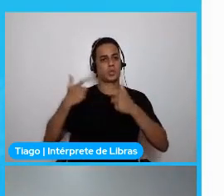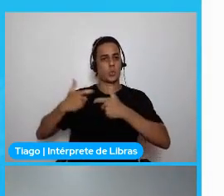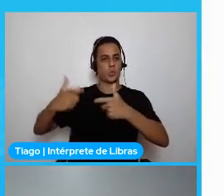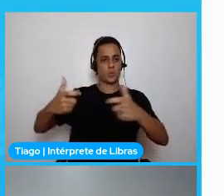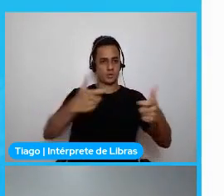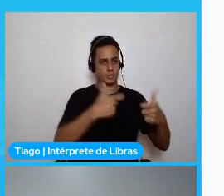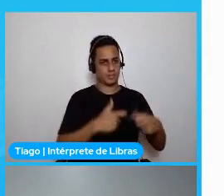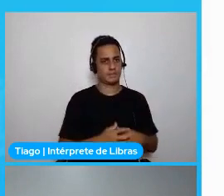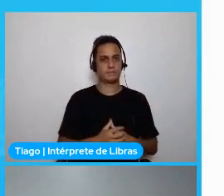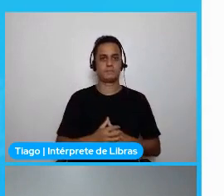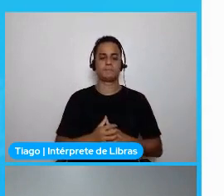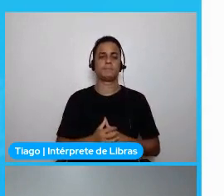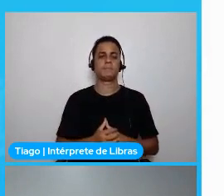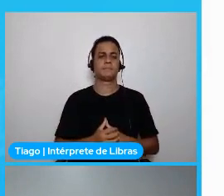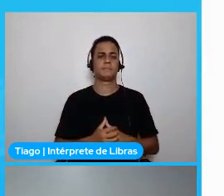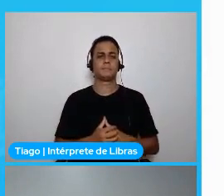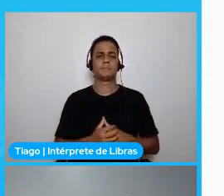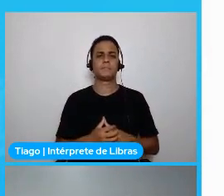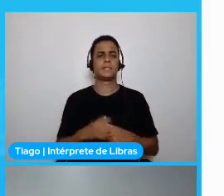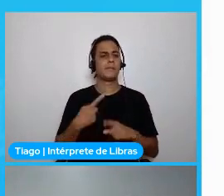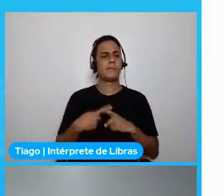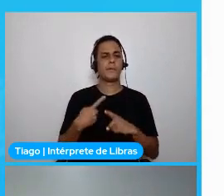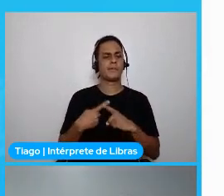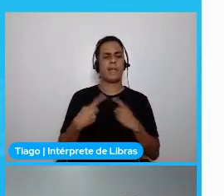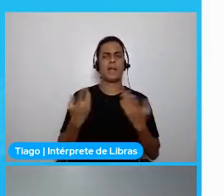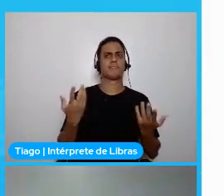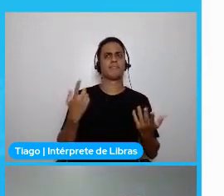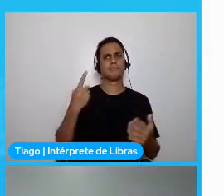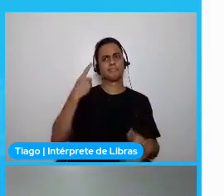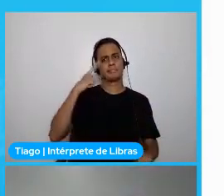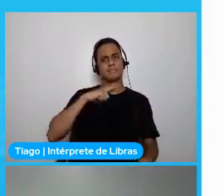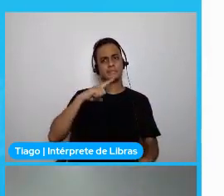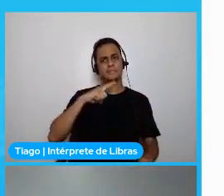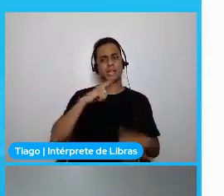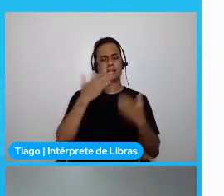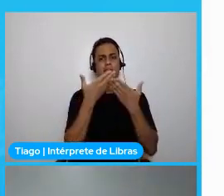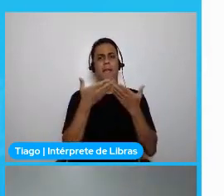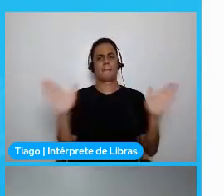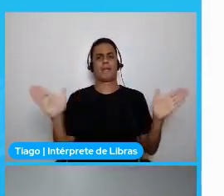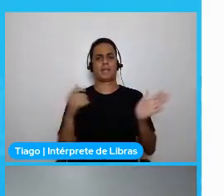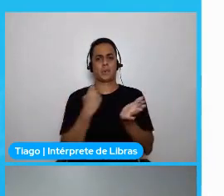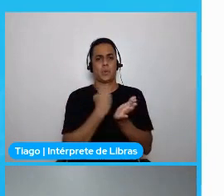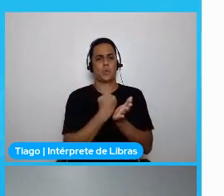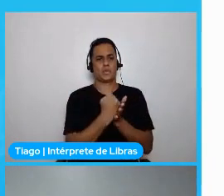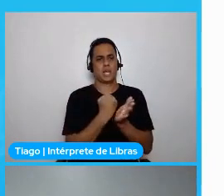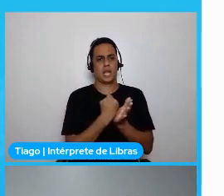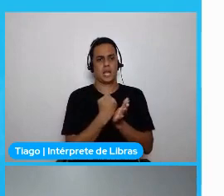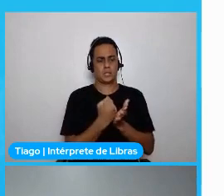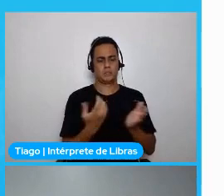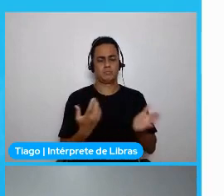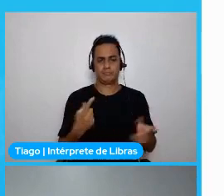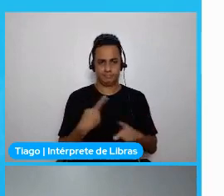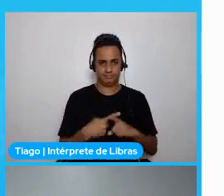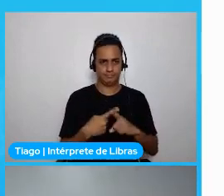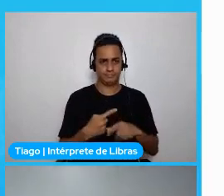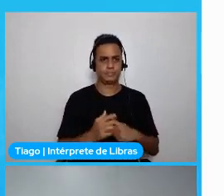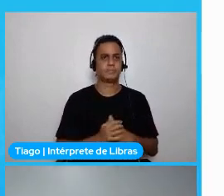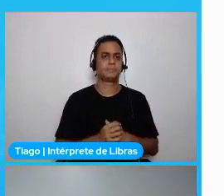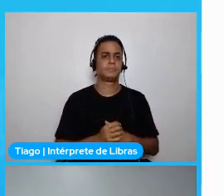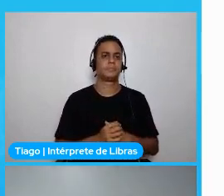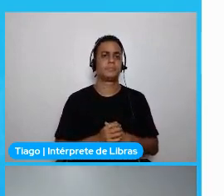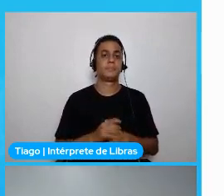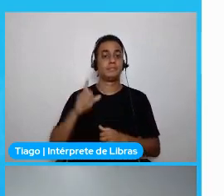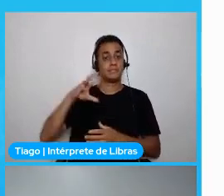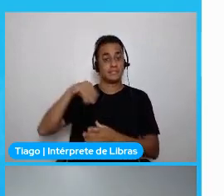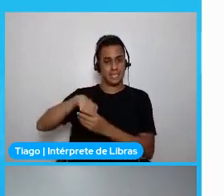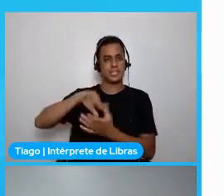¿Y por qué sale o por qué nace esta idea de contratos abiertos? En la página de esta